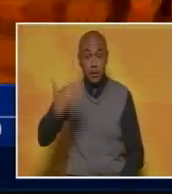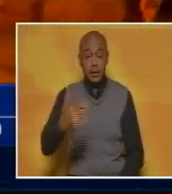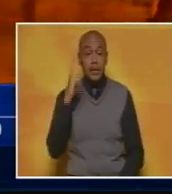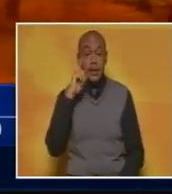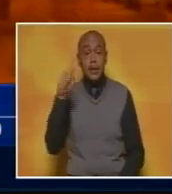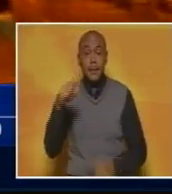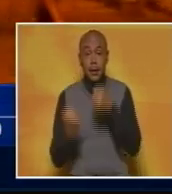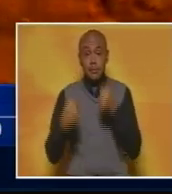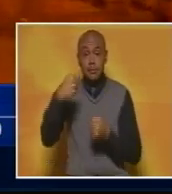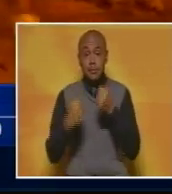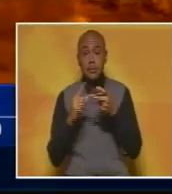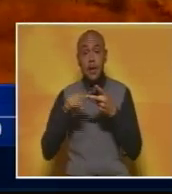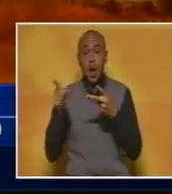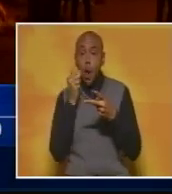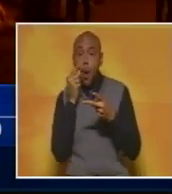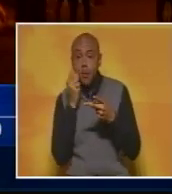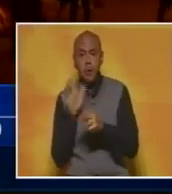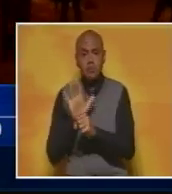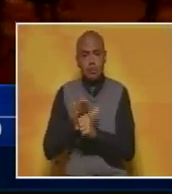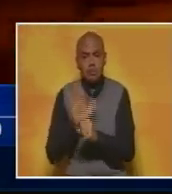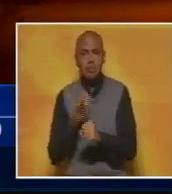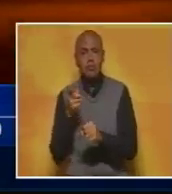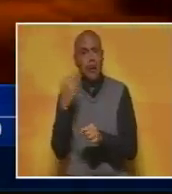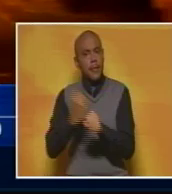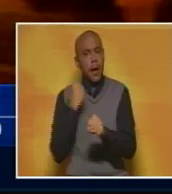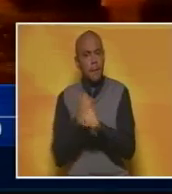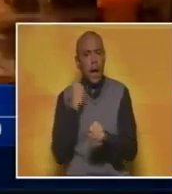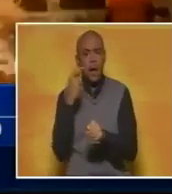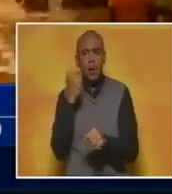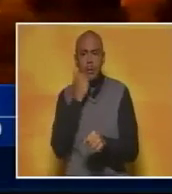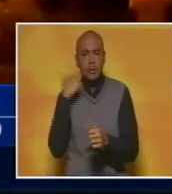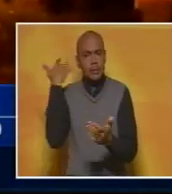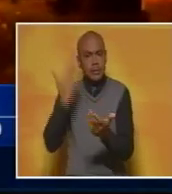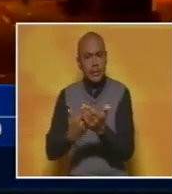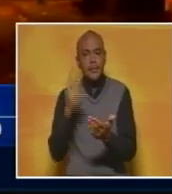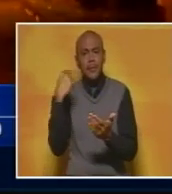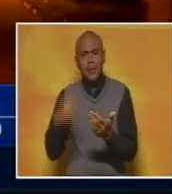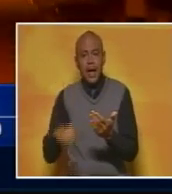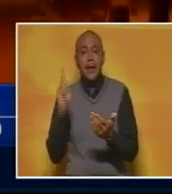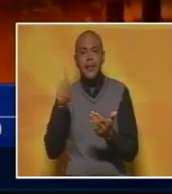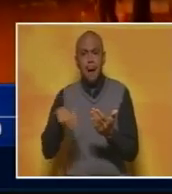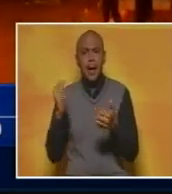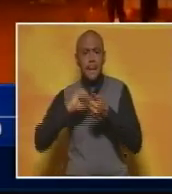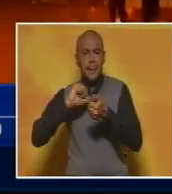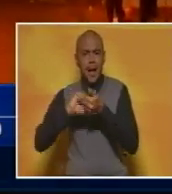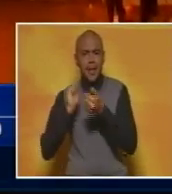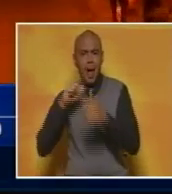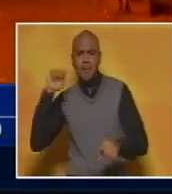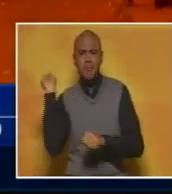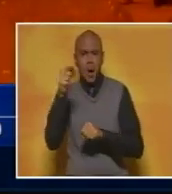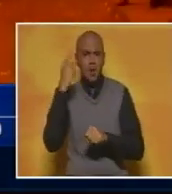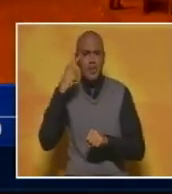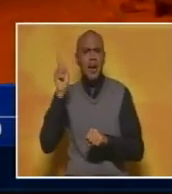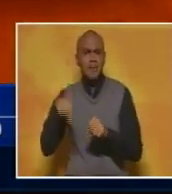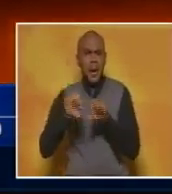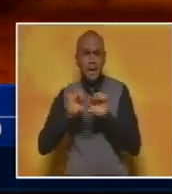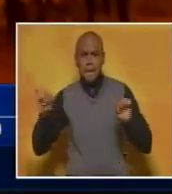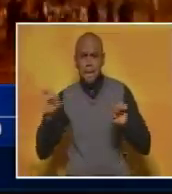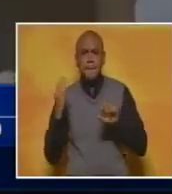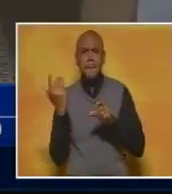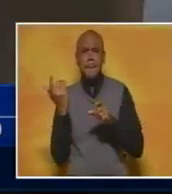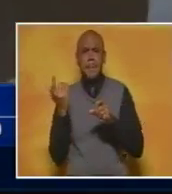choferes también que están reclamando el trabajo en esta jornada. Han llegado a este punto, se han lanzado objetos contundentes, palos,